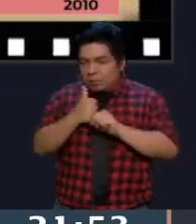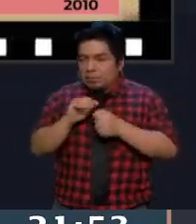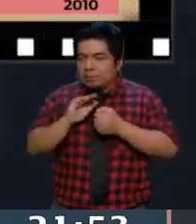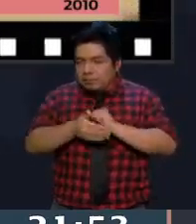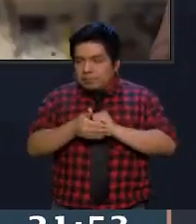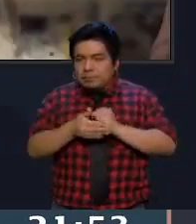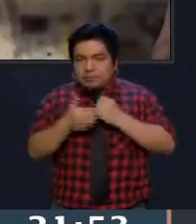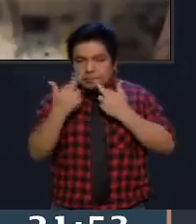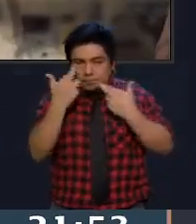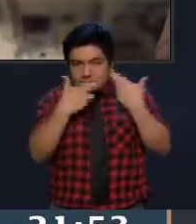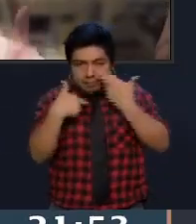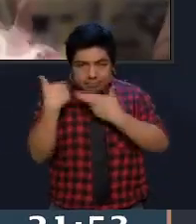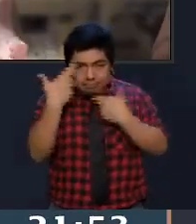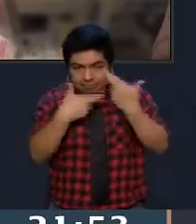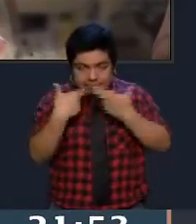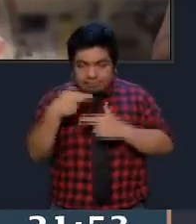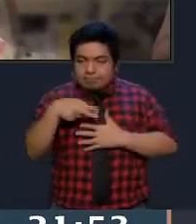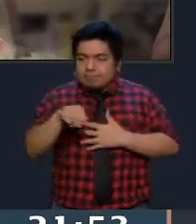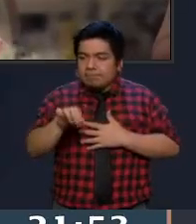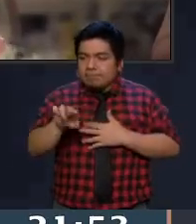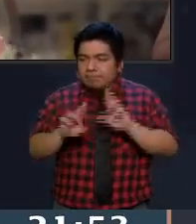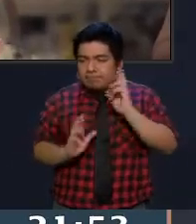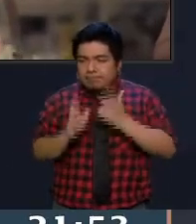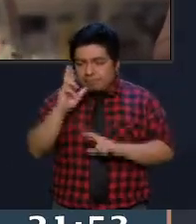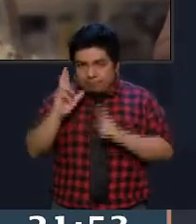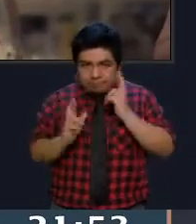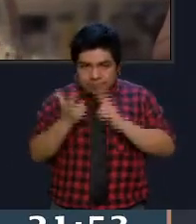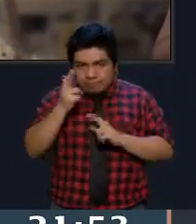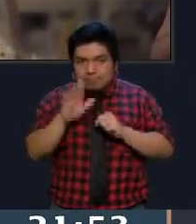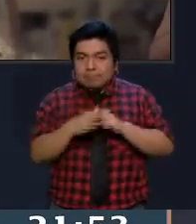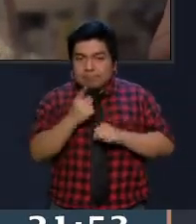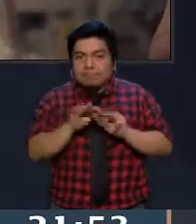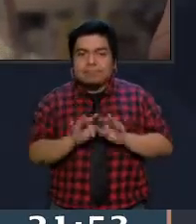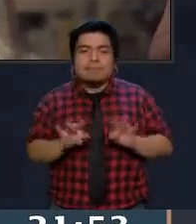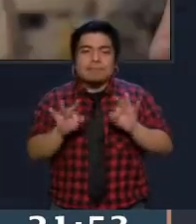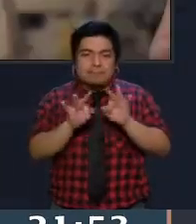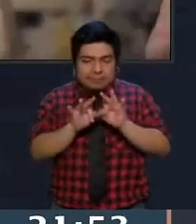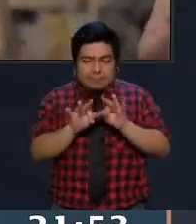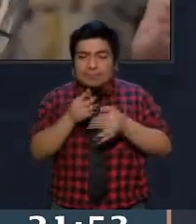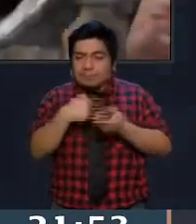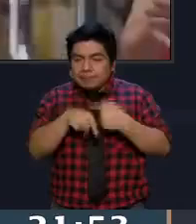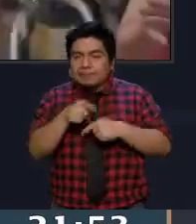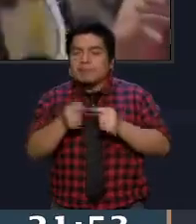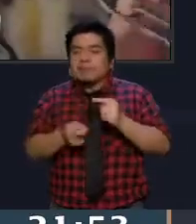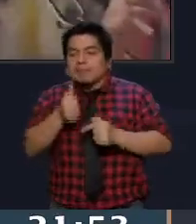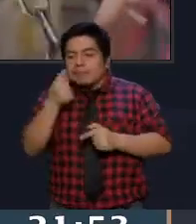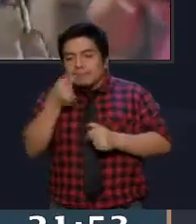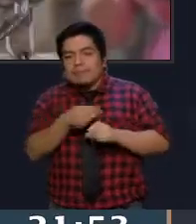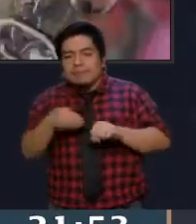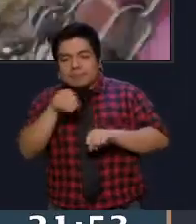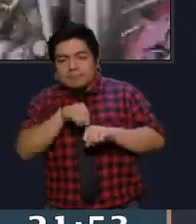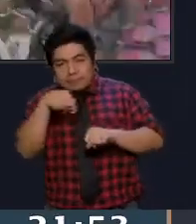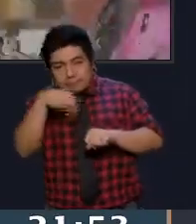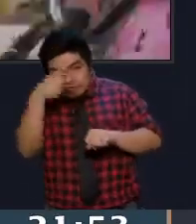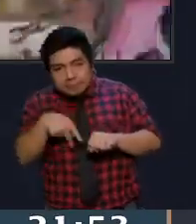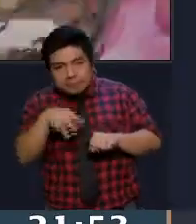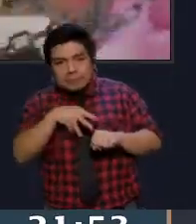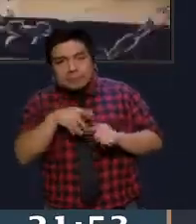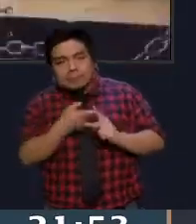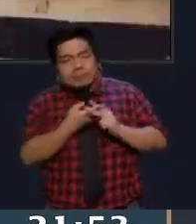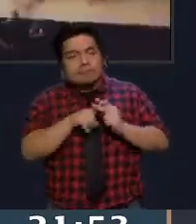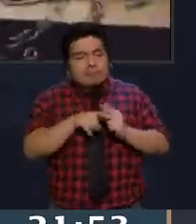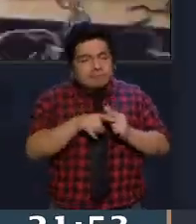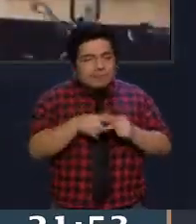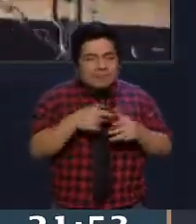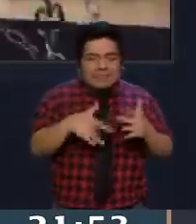estuvieron revisando lo que es la novela de la Revolución y por qué es importante, ¿no? Es ese primer momento en donde en México empezamos a